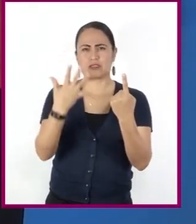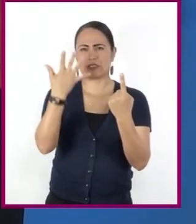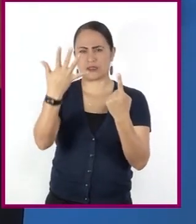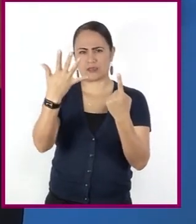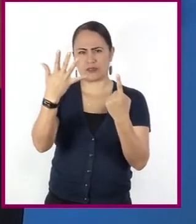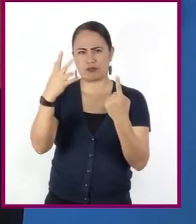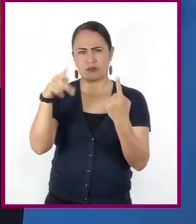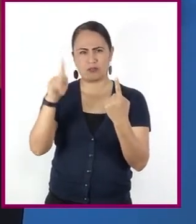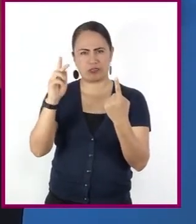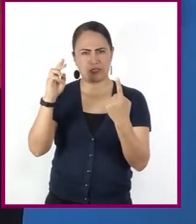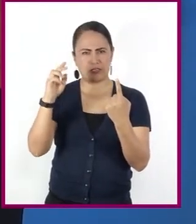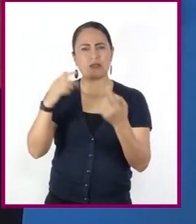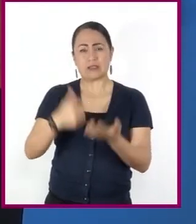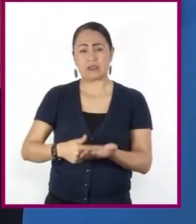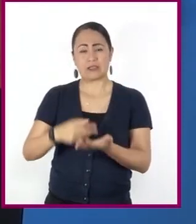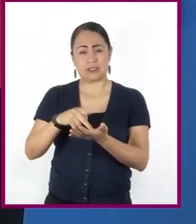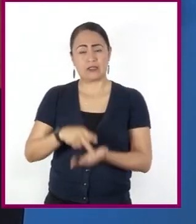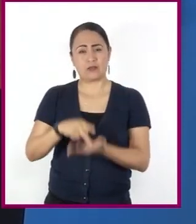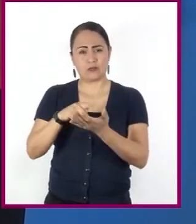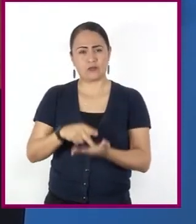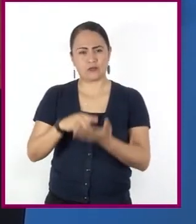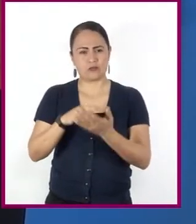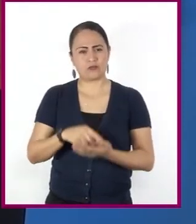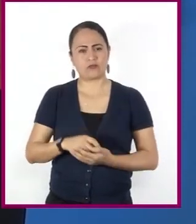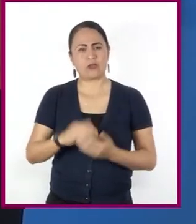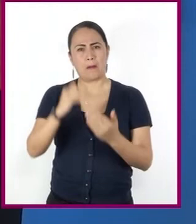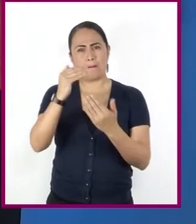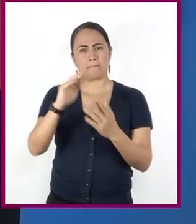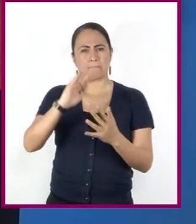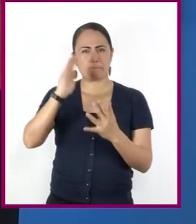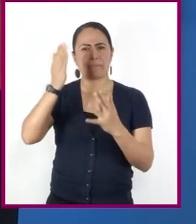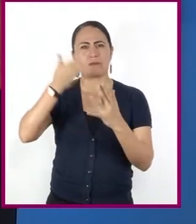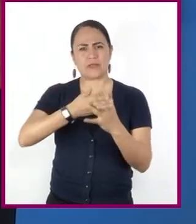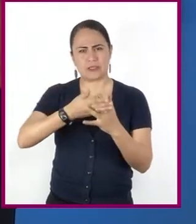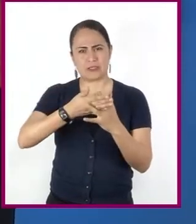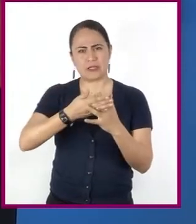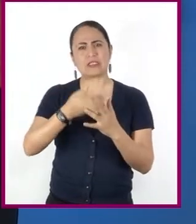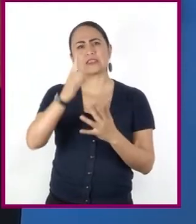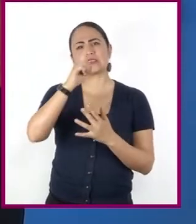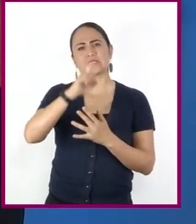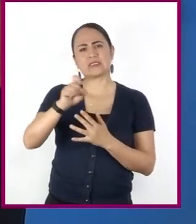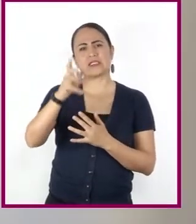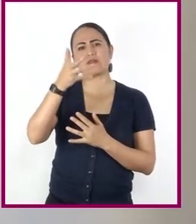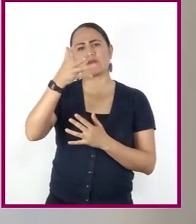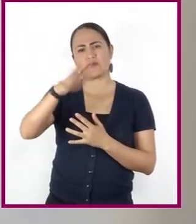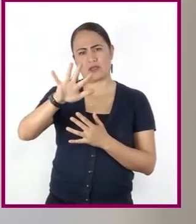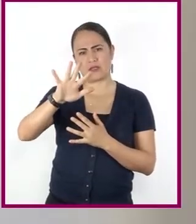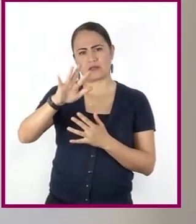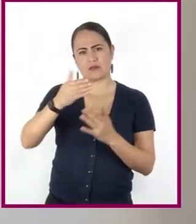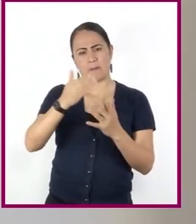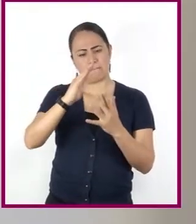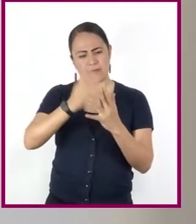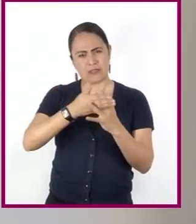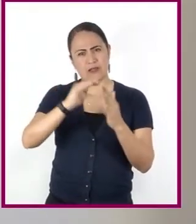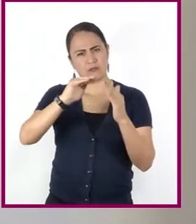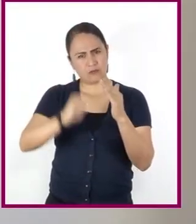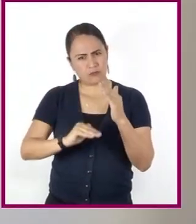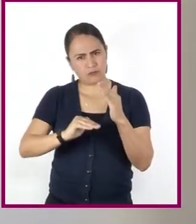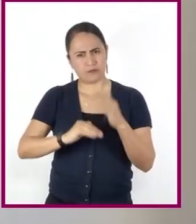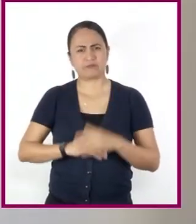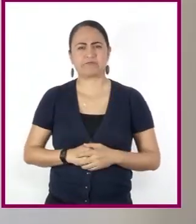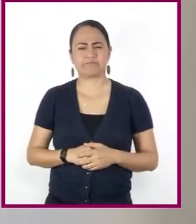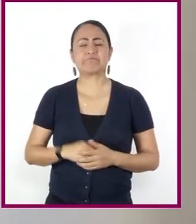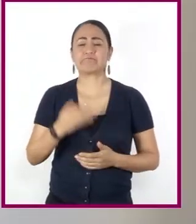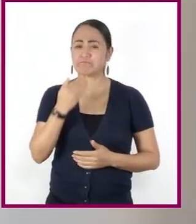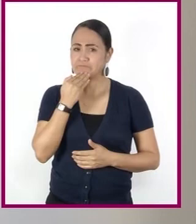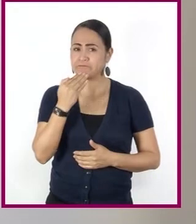Es decir, que lo que pesa Juan es menos de la mitad de 110 kilogramos. Van muy bien.